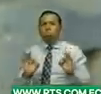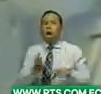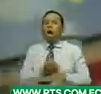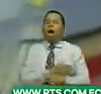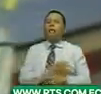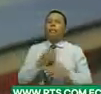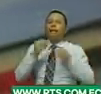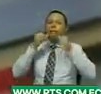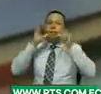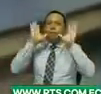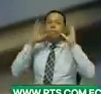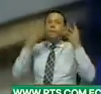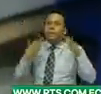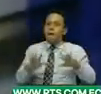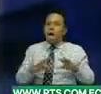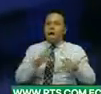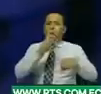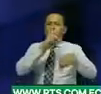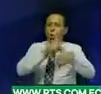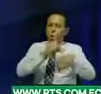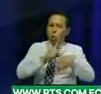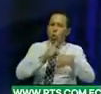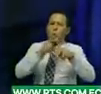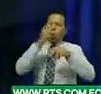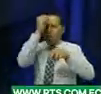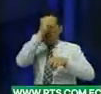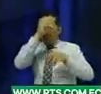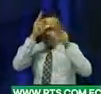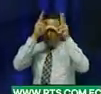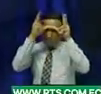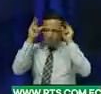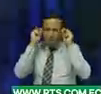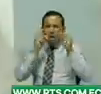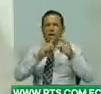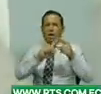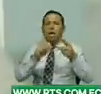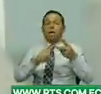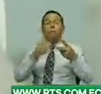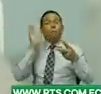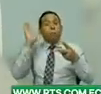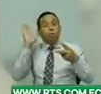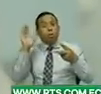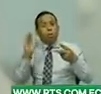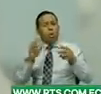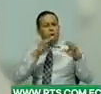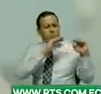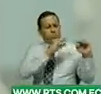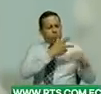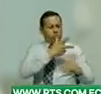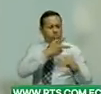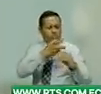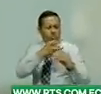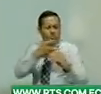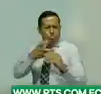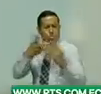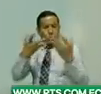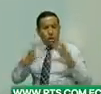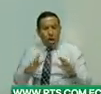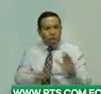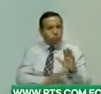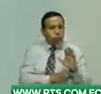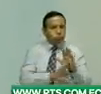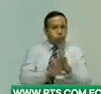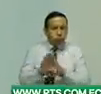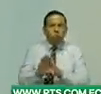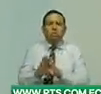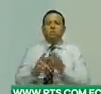primera fase, se privilegiase el personal sanitario o el del sector de la enseñanza. Este anuncio supone un espaldarazo del